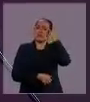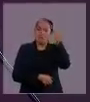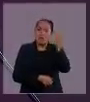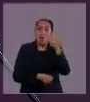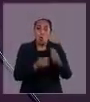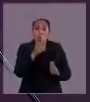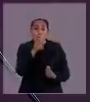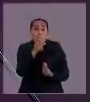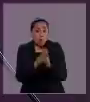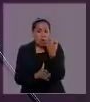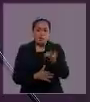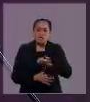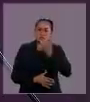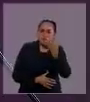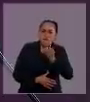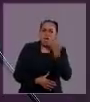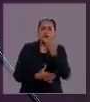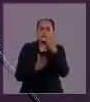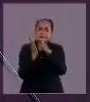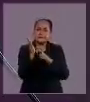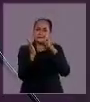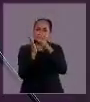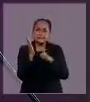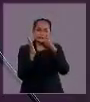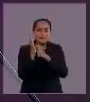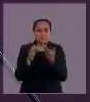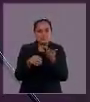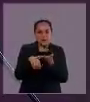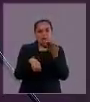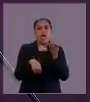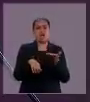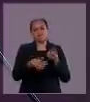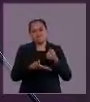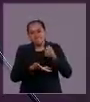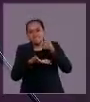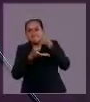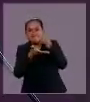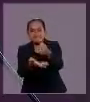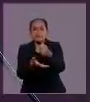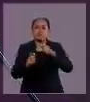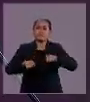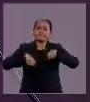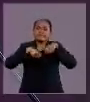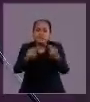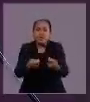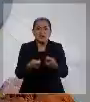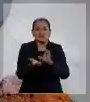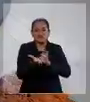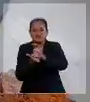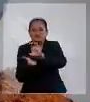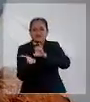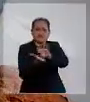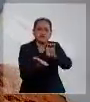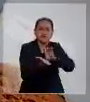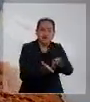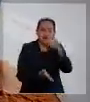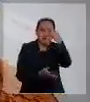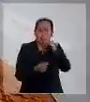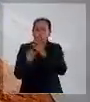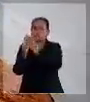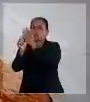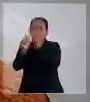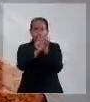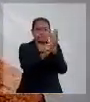que vamos a multiplicar por 4, tengan independencia presupuestal y un recurso para ir corrigiendo esas deficiencias sin necesidad